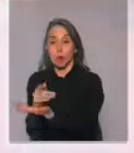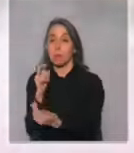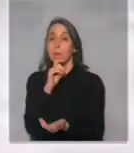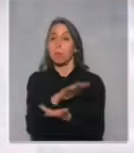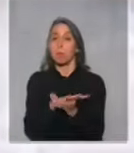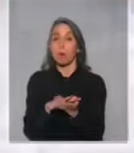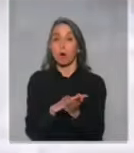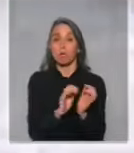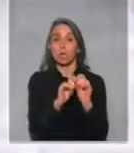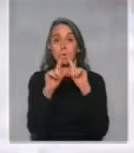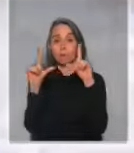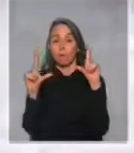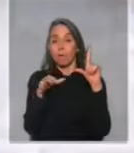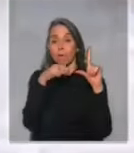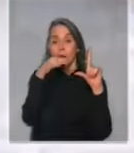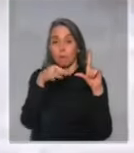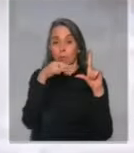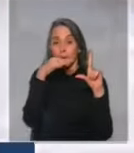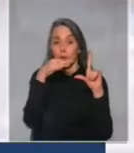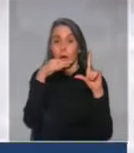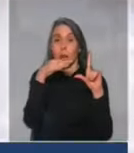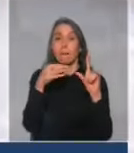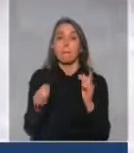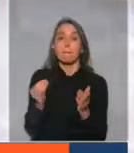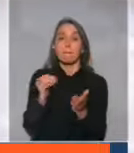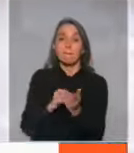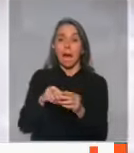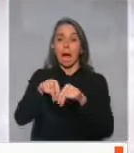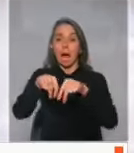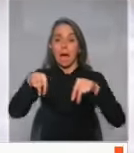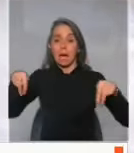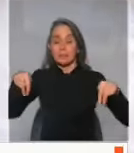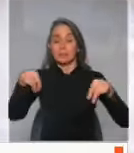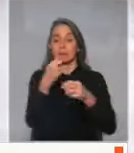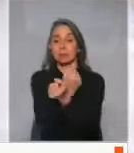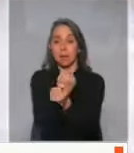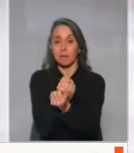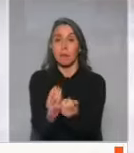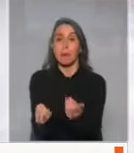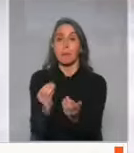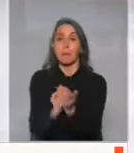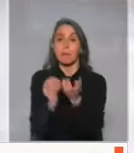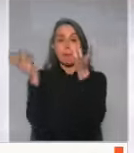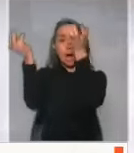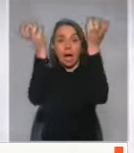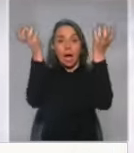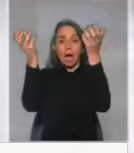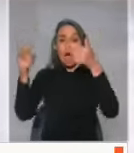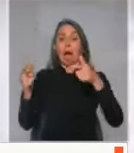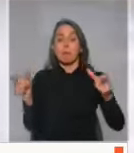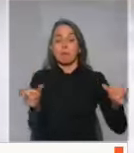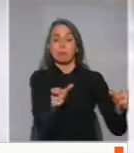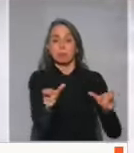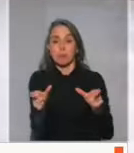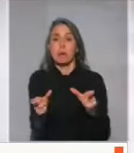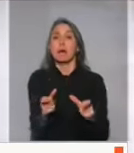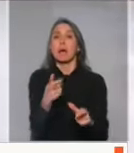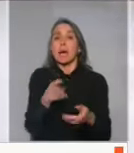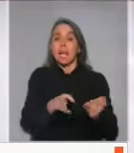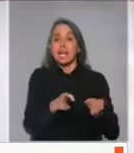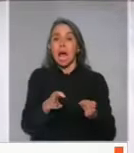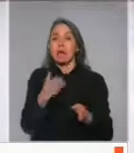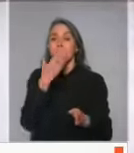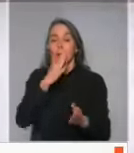ejemplo, lo que le vamos a comentar ahora. Duplicar presencia policial, aumentar el número de cámaras de vigilancia y mejorar calles